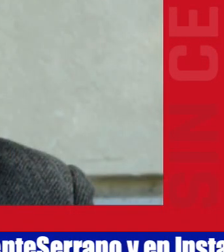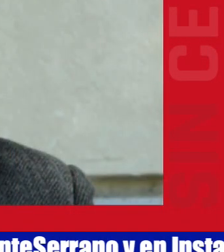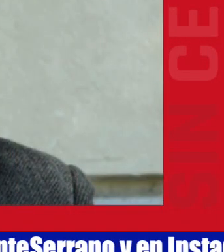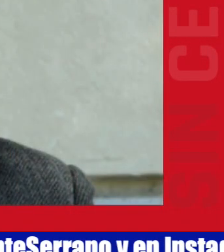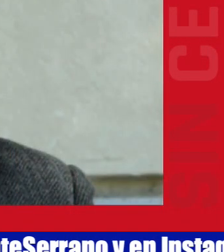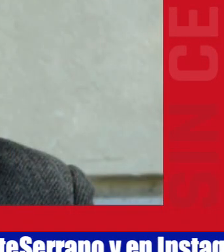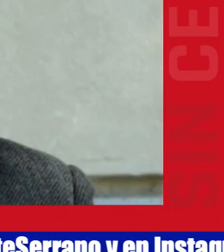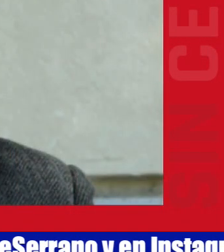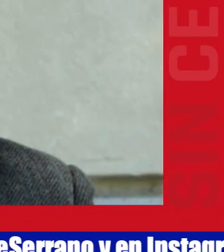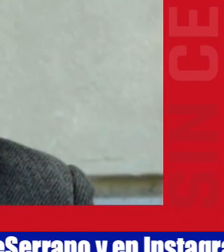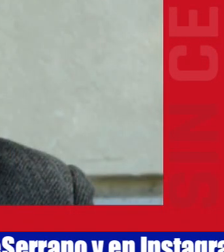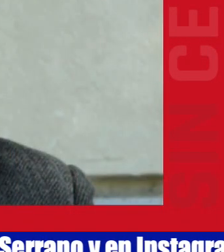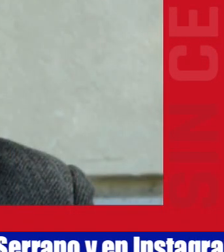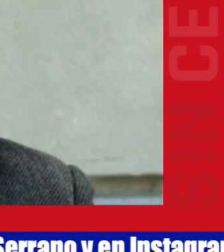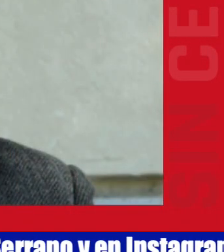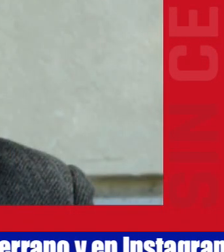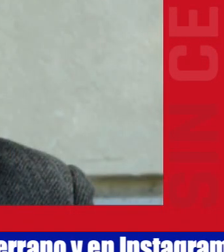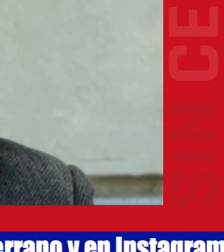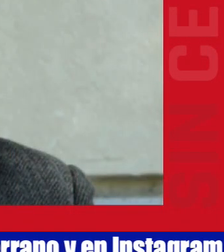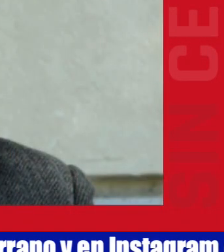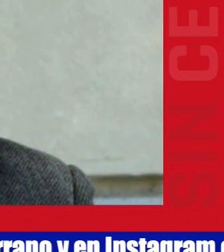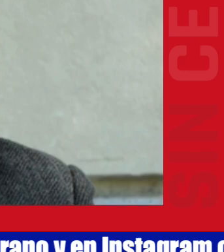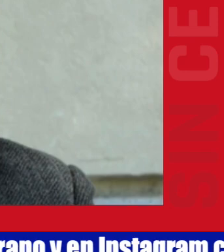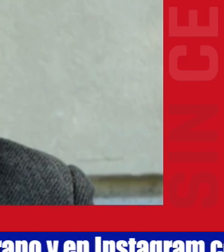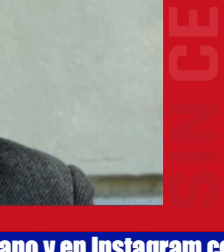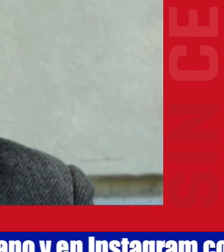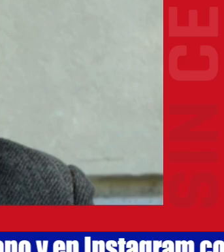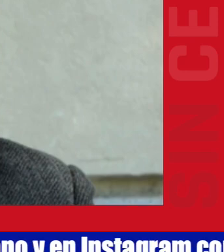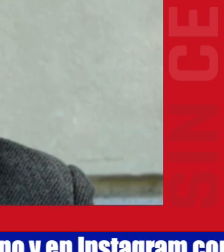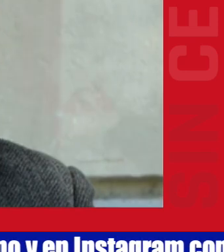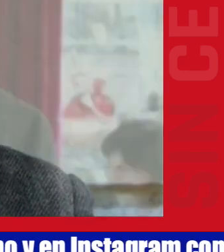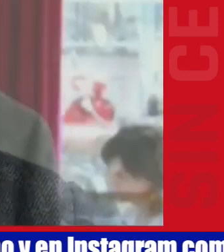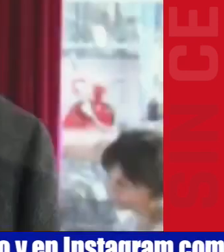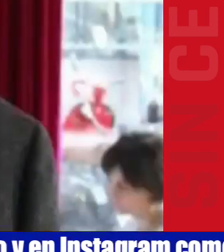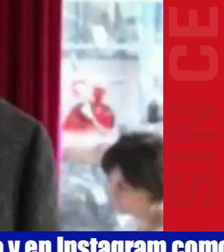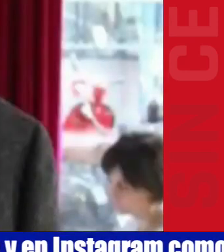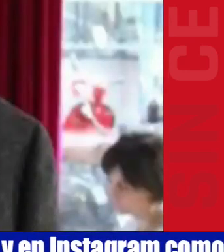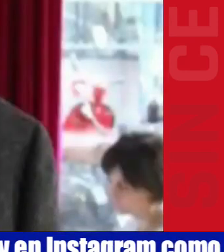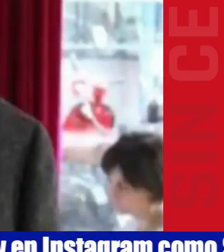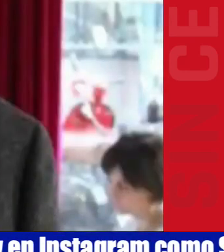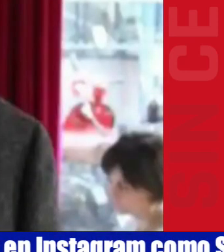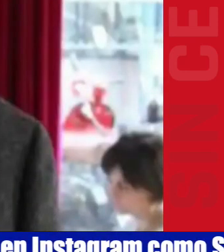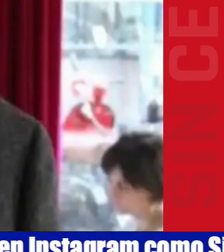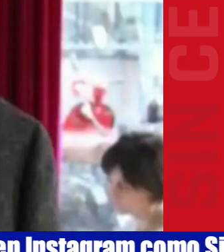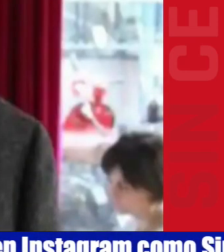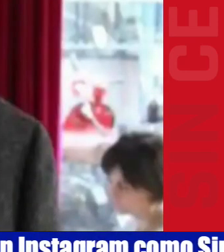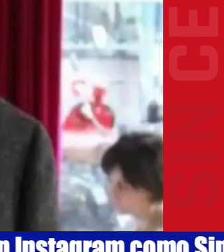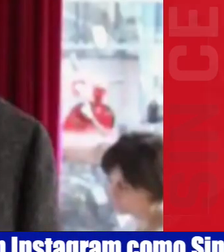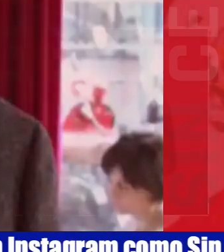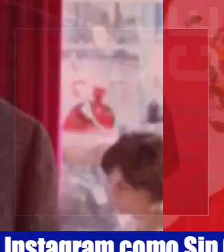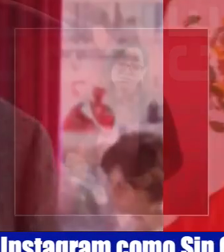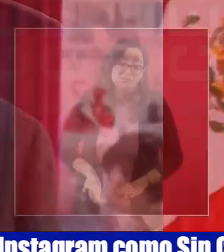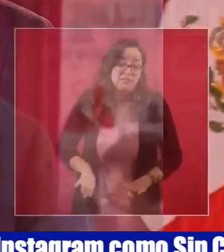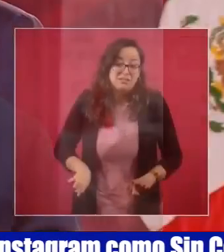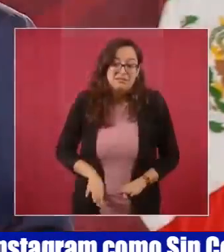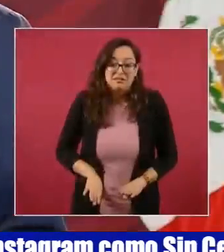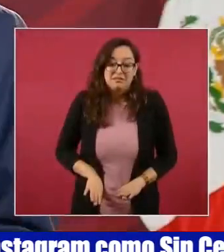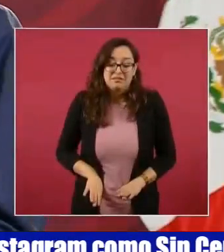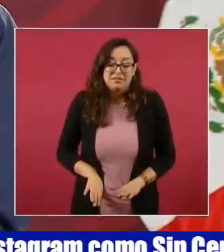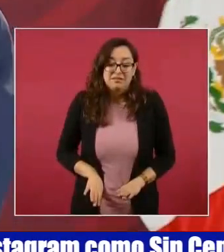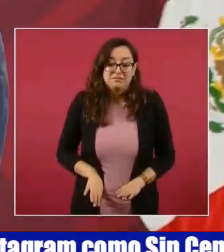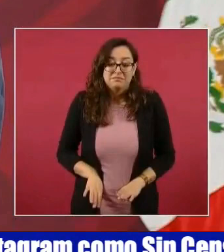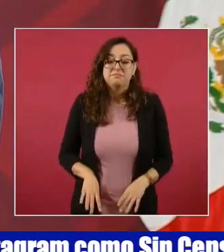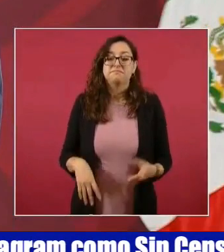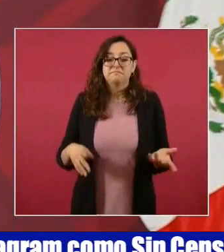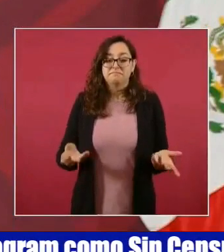Los críticos argumentarán que también los pobres lo han pasado peor con Andrés Manuel López Obrador y que el apoyo popular del que goza